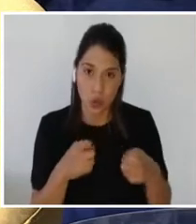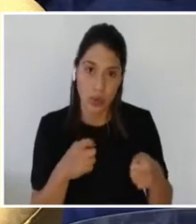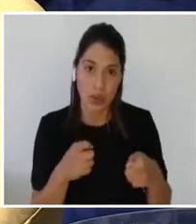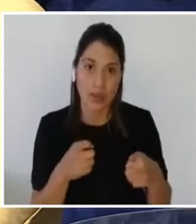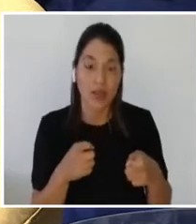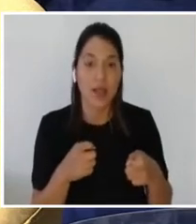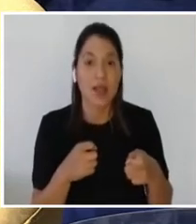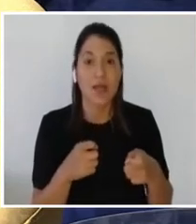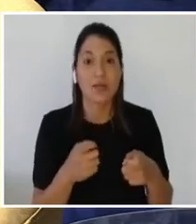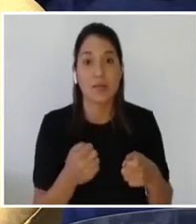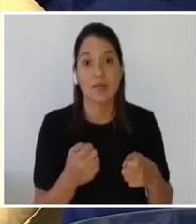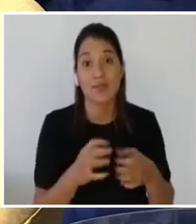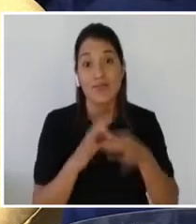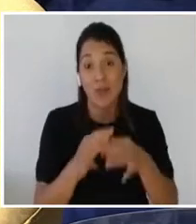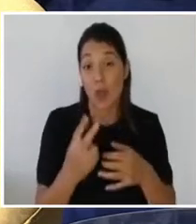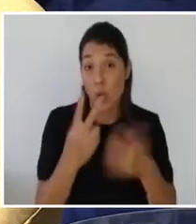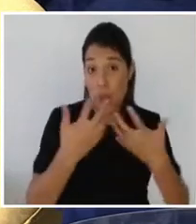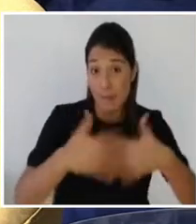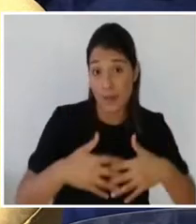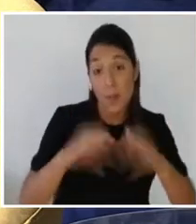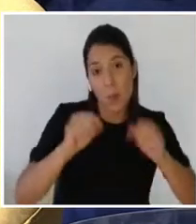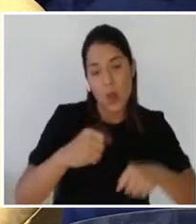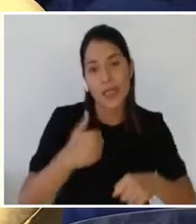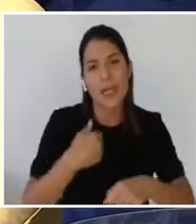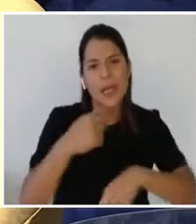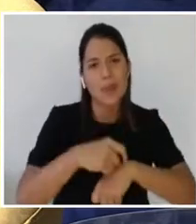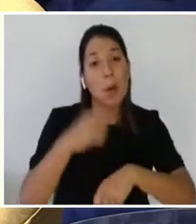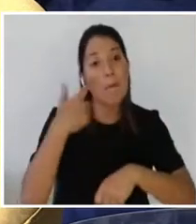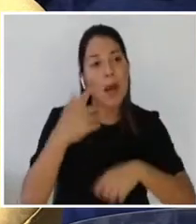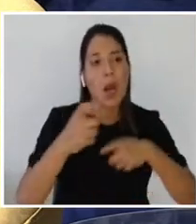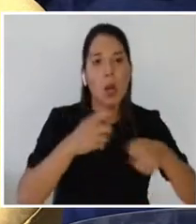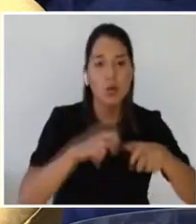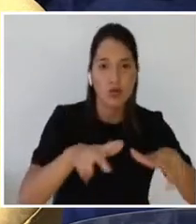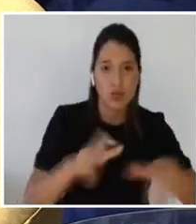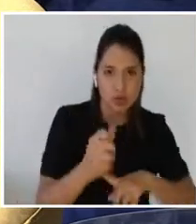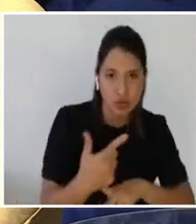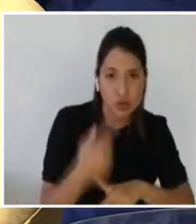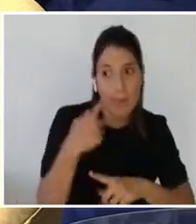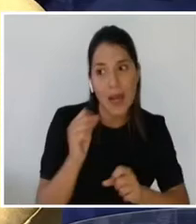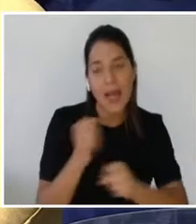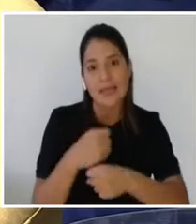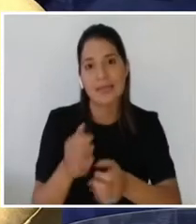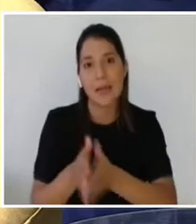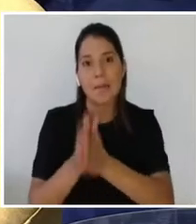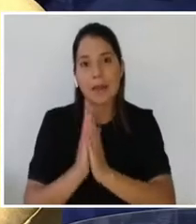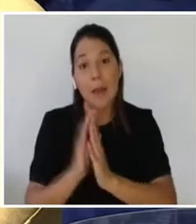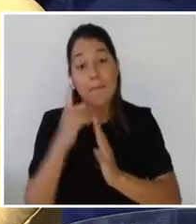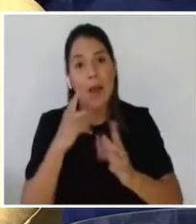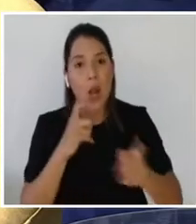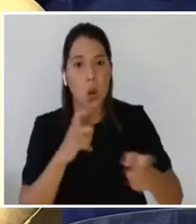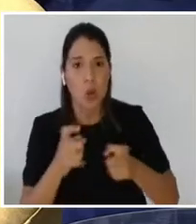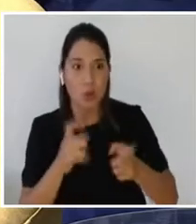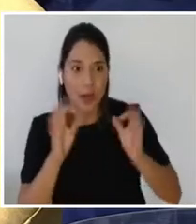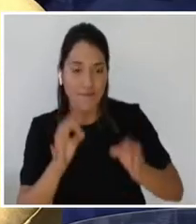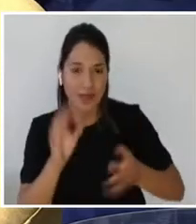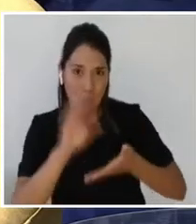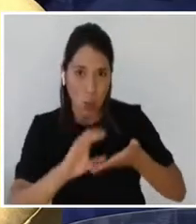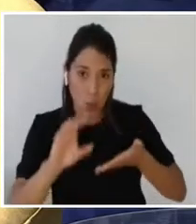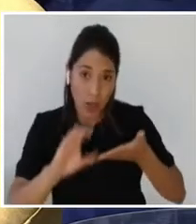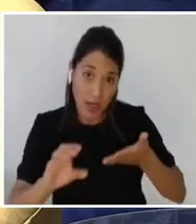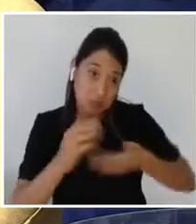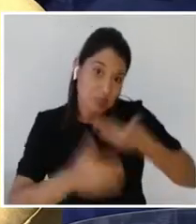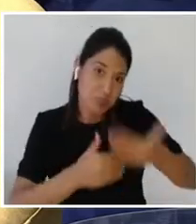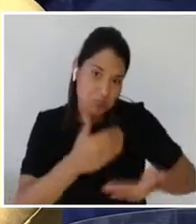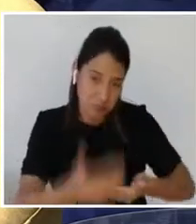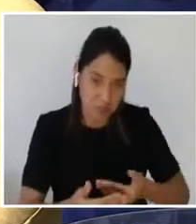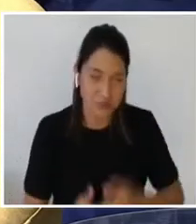empresas, ¿verdad? Y tener tiempo suficiente para manejar redes sociales, para hacer pedidos, para manejar bien el colegio y así sucesivamente.